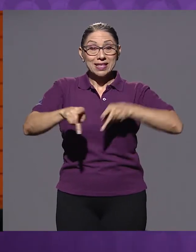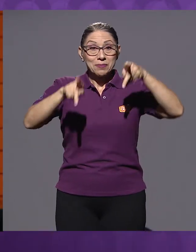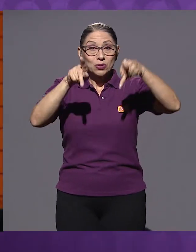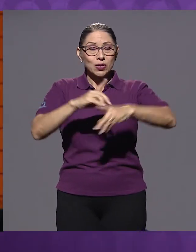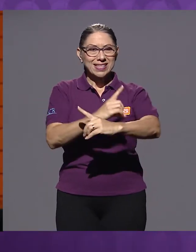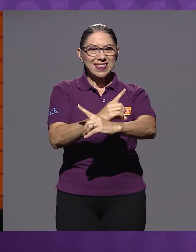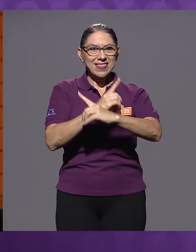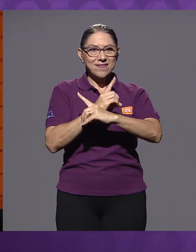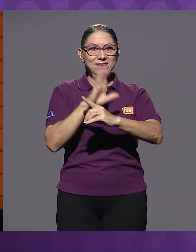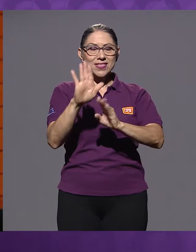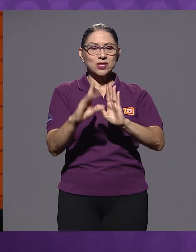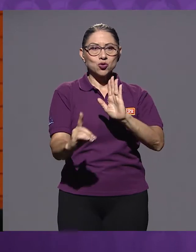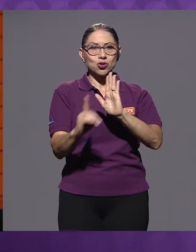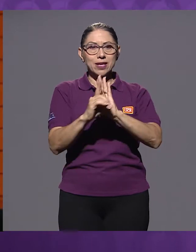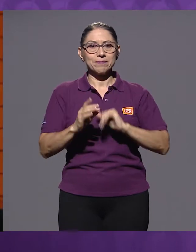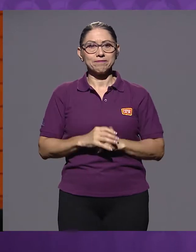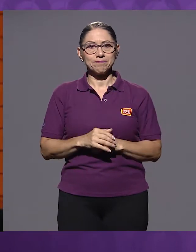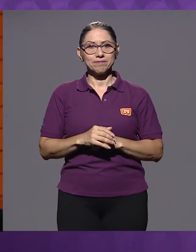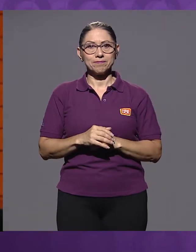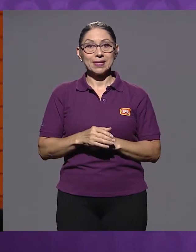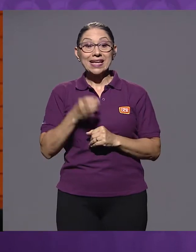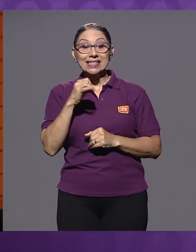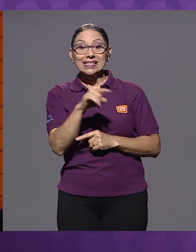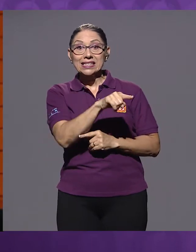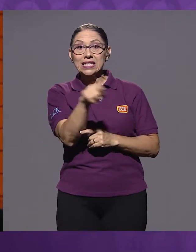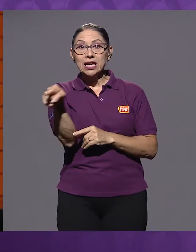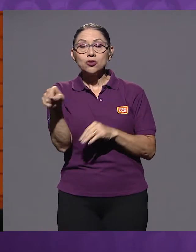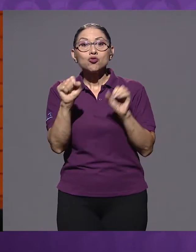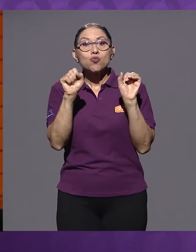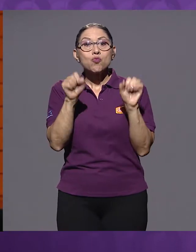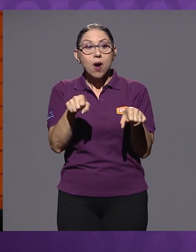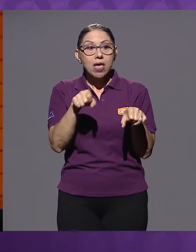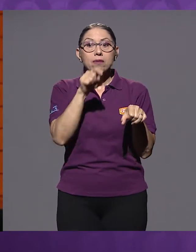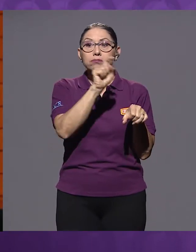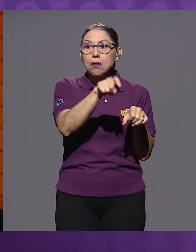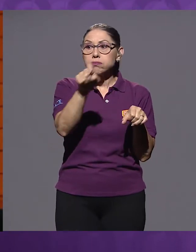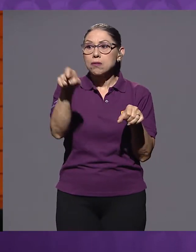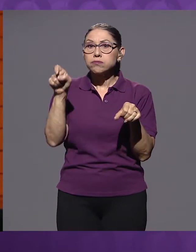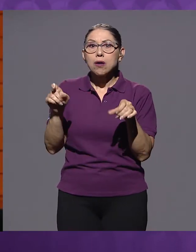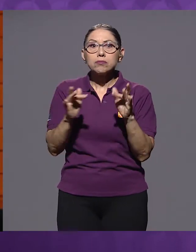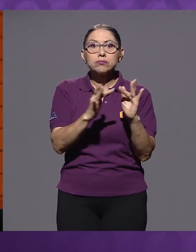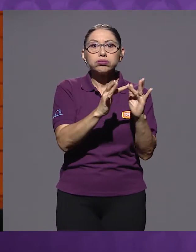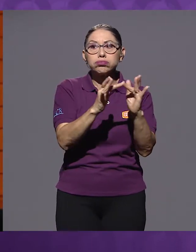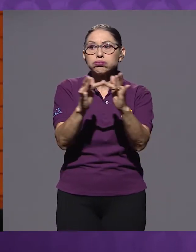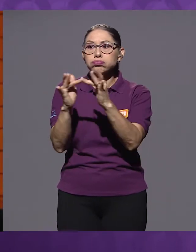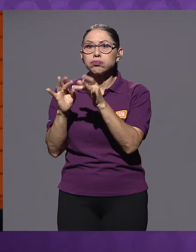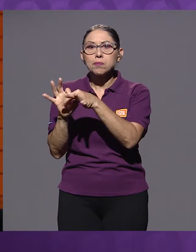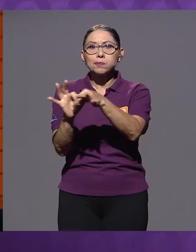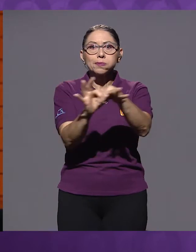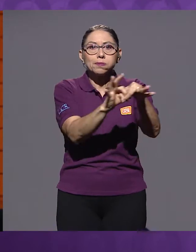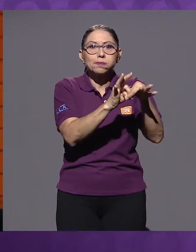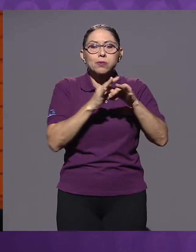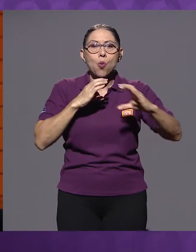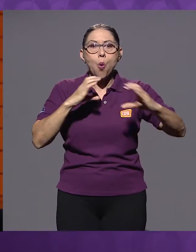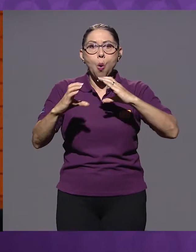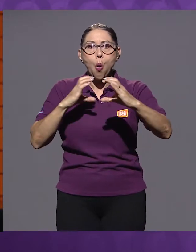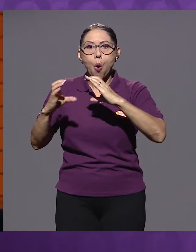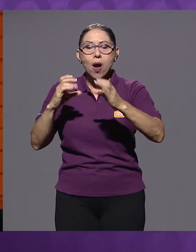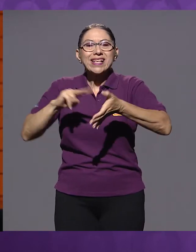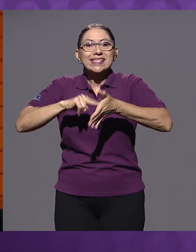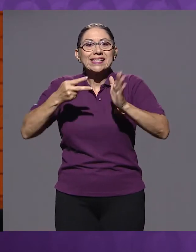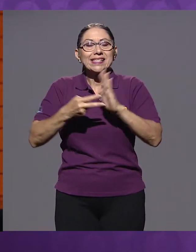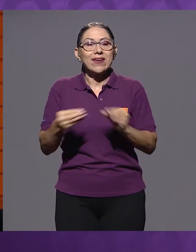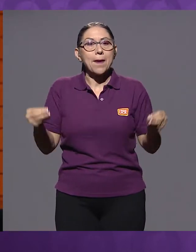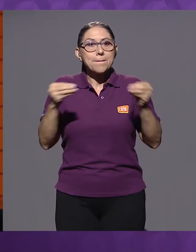sus derechos, en la medida en que tengan posibilidad de interconectarse, de comunicarse, va a tener